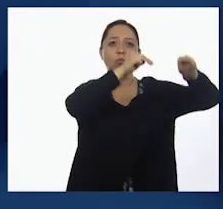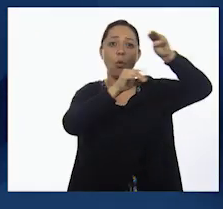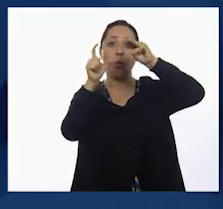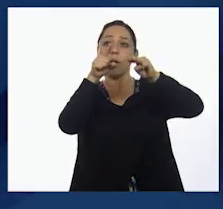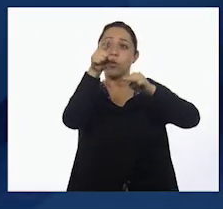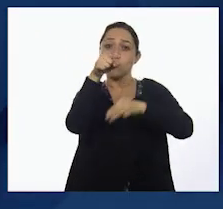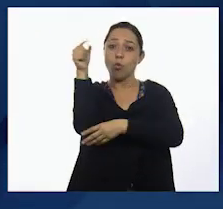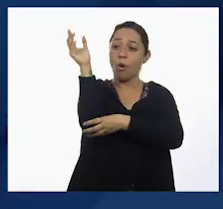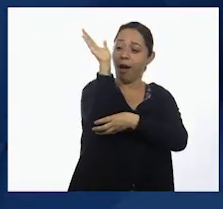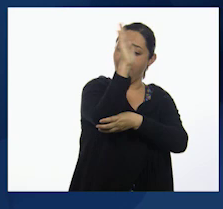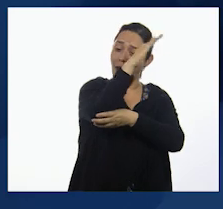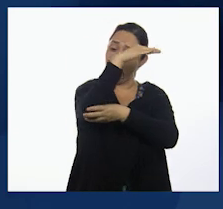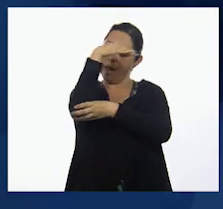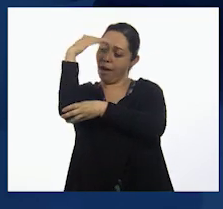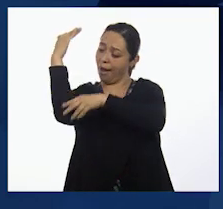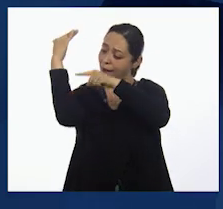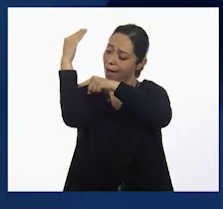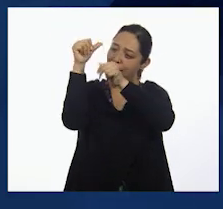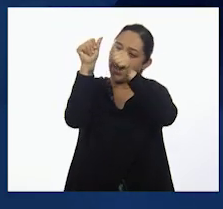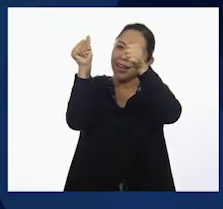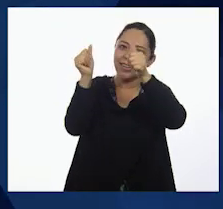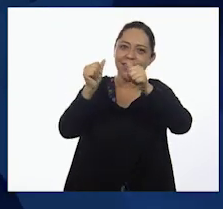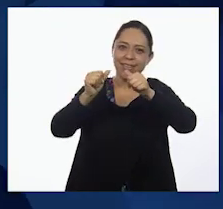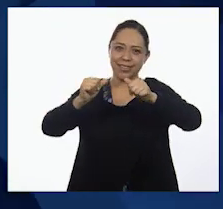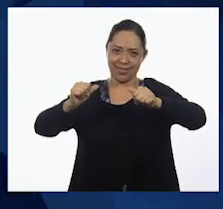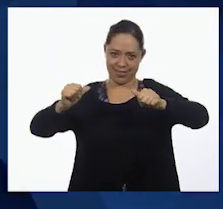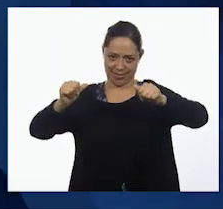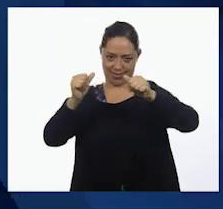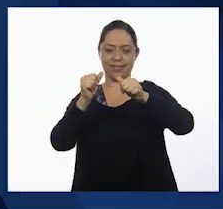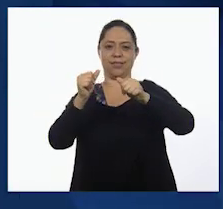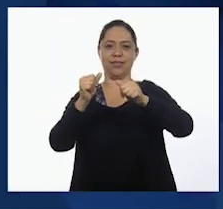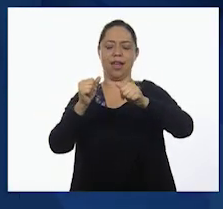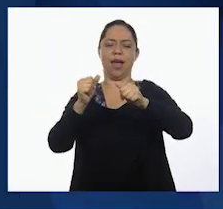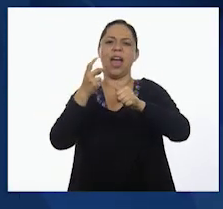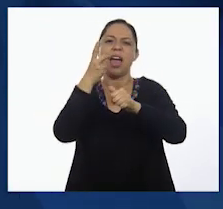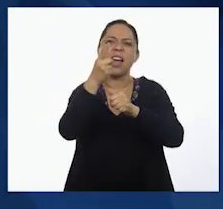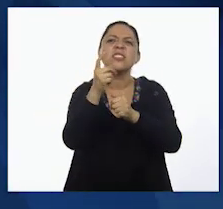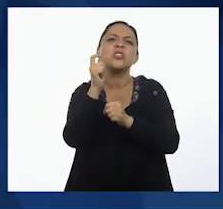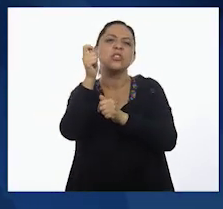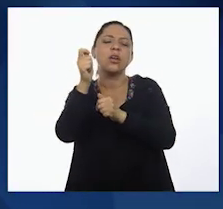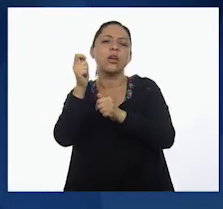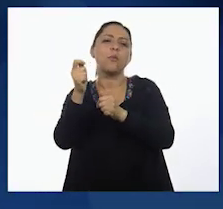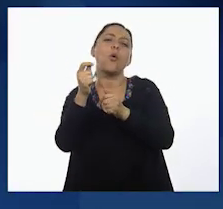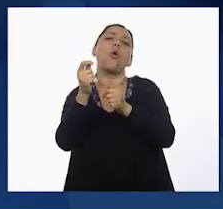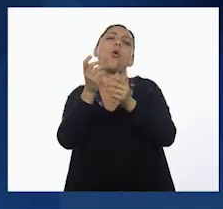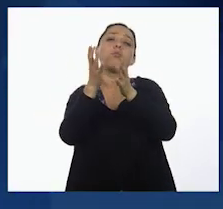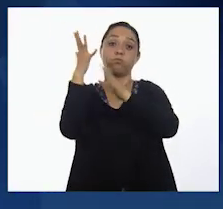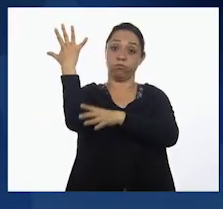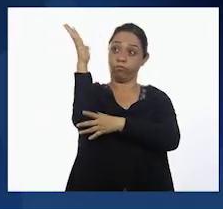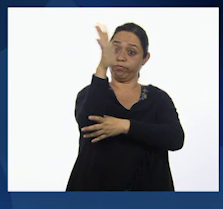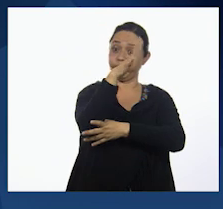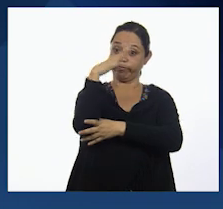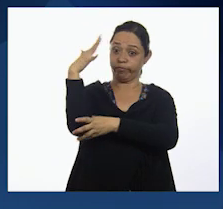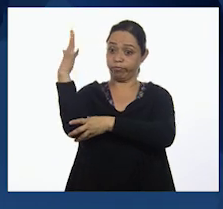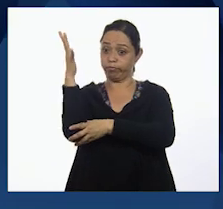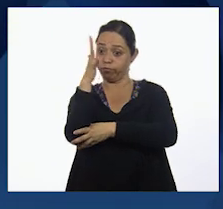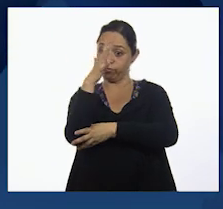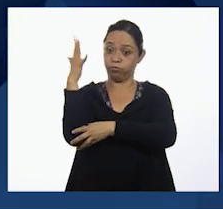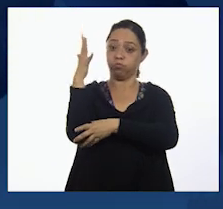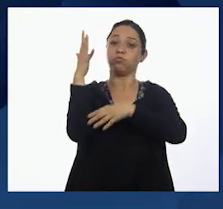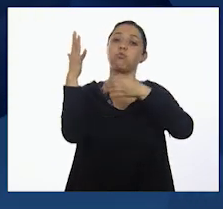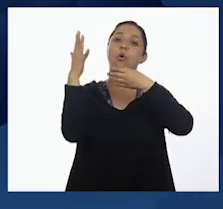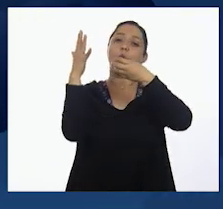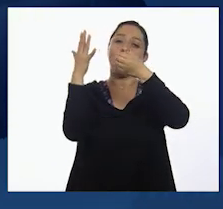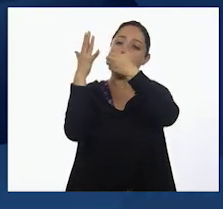cintura. Gesto de la oración o preludio del vuelo, en tu copa se vierten uno a uno los